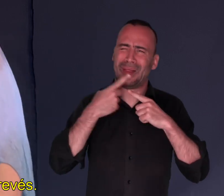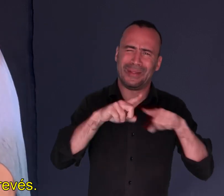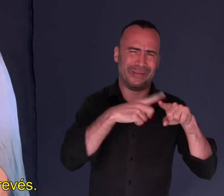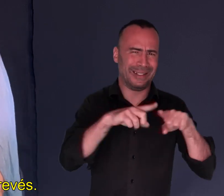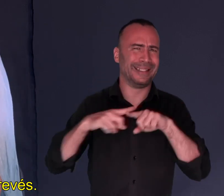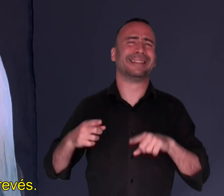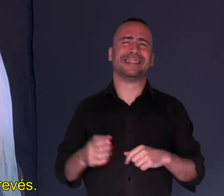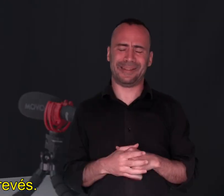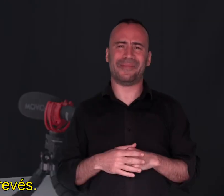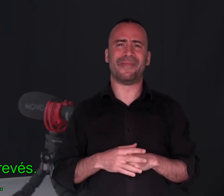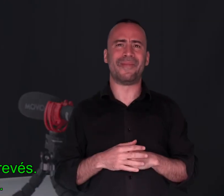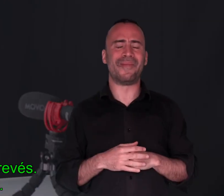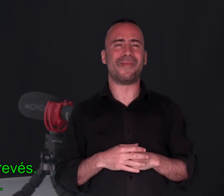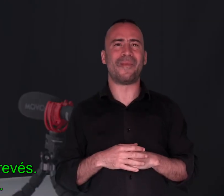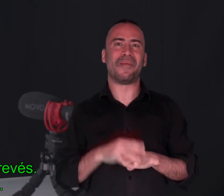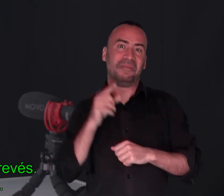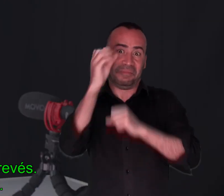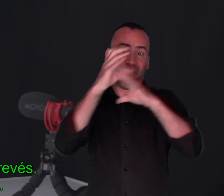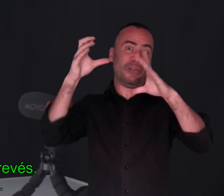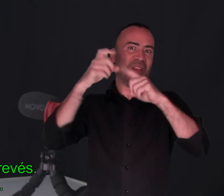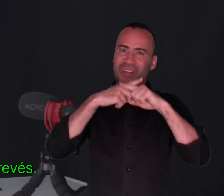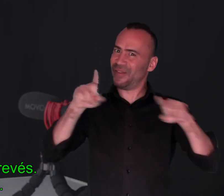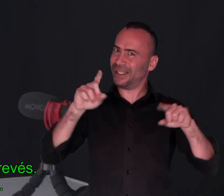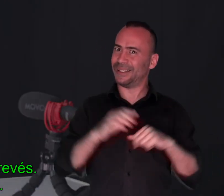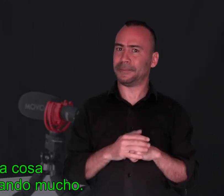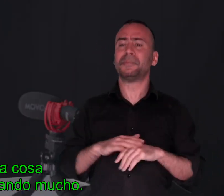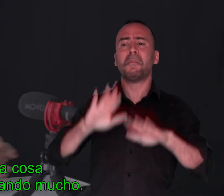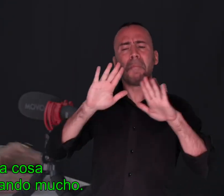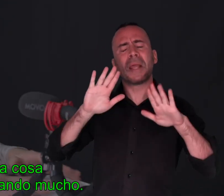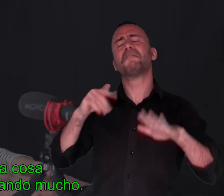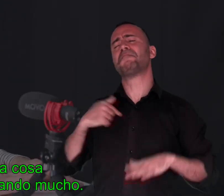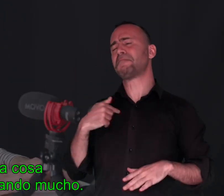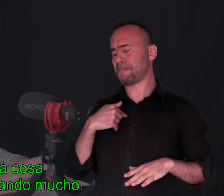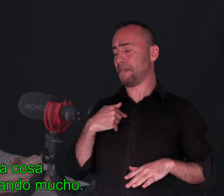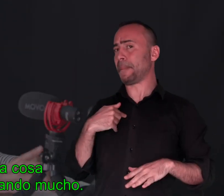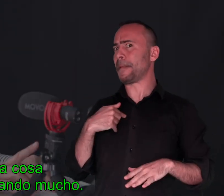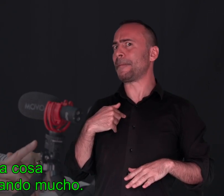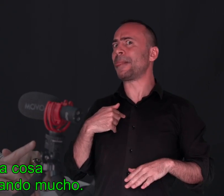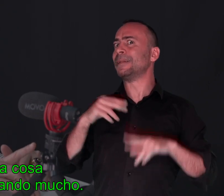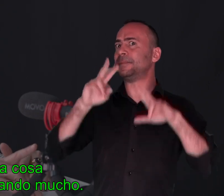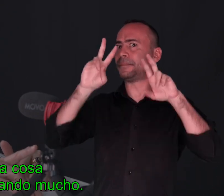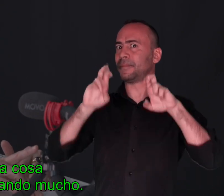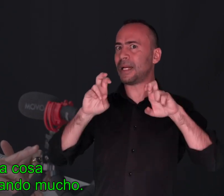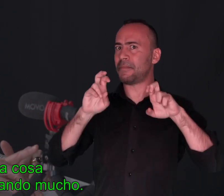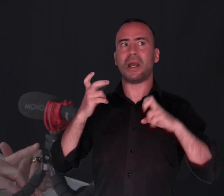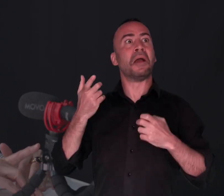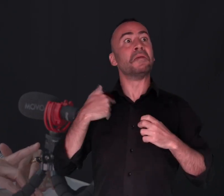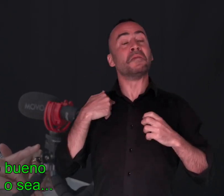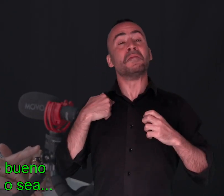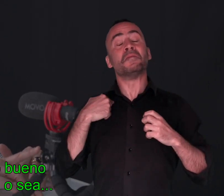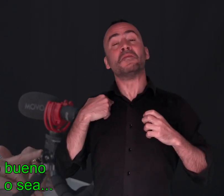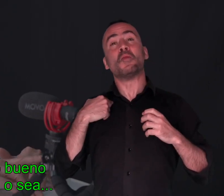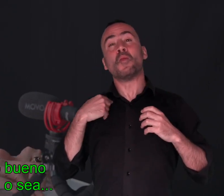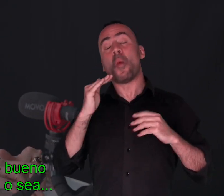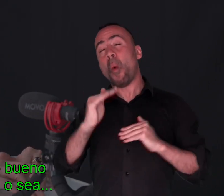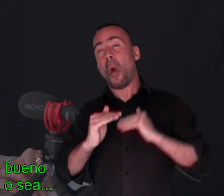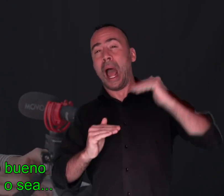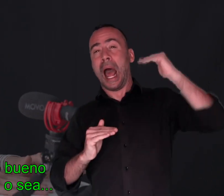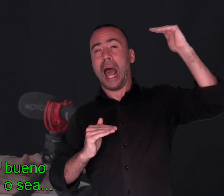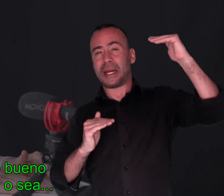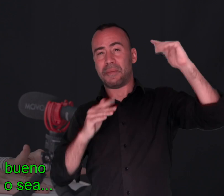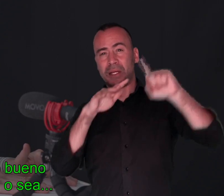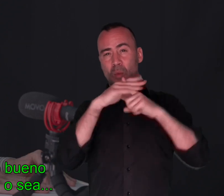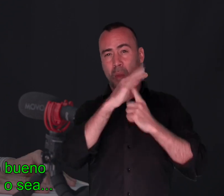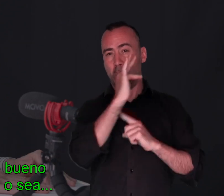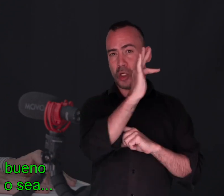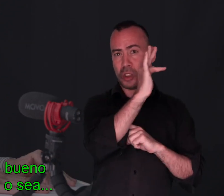totalmente va todo al revés no va todo al revés pero a mí hay una cosa que me que me está ayudando mucho que es ni